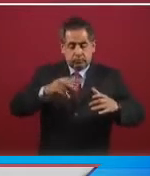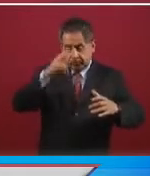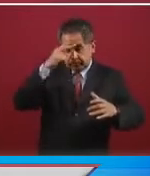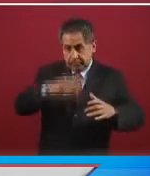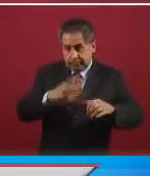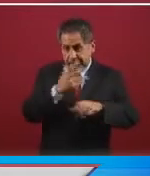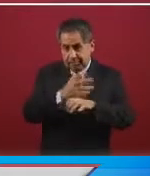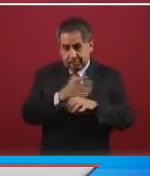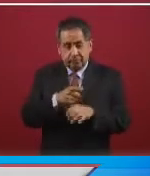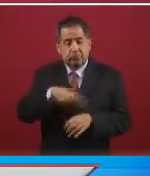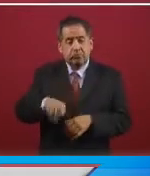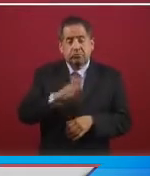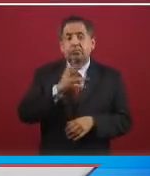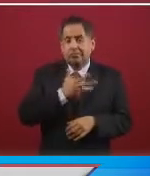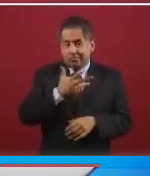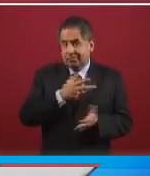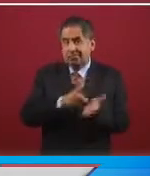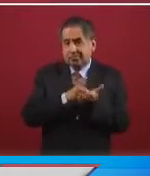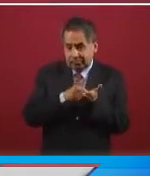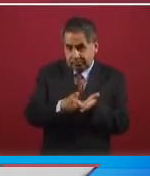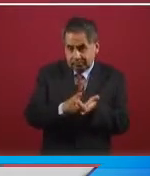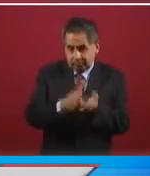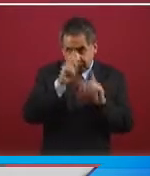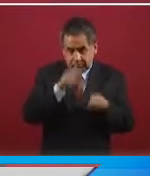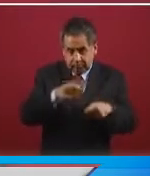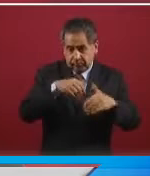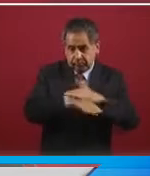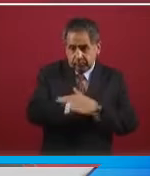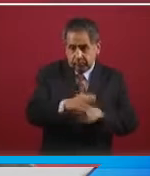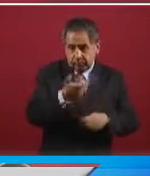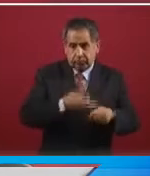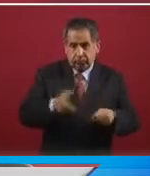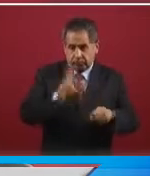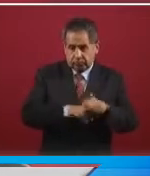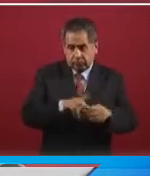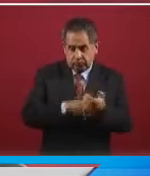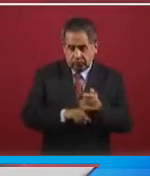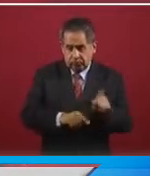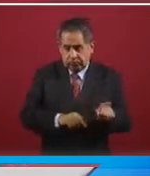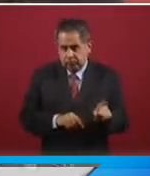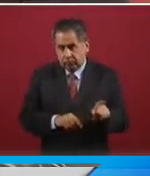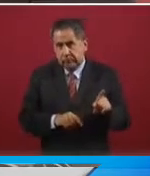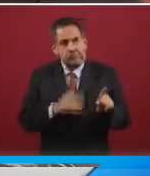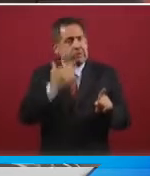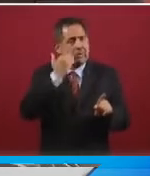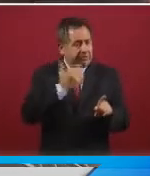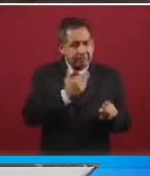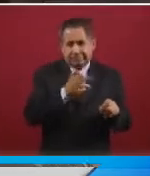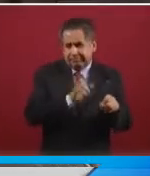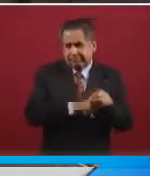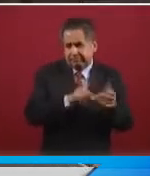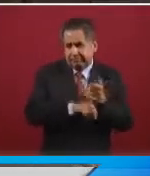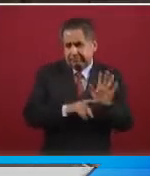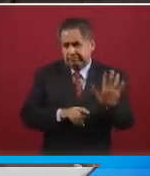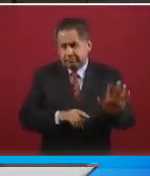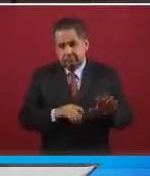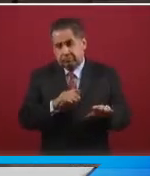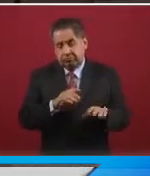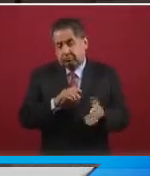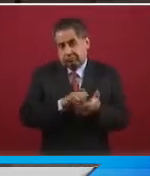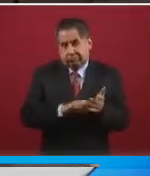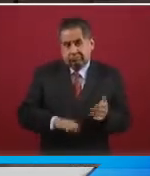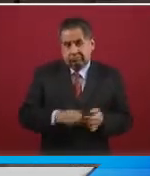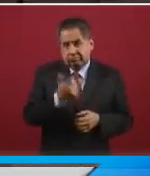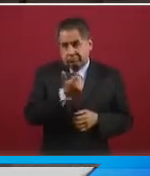inversión como parte de la estrategia planteada por México para desarrollar la región, y reafirma que México no aceptará ser tercer país seguro. Por